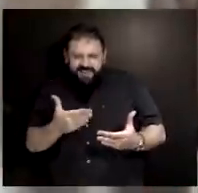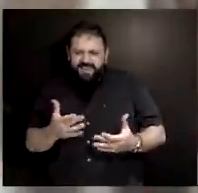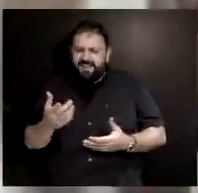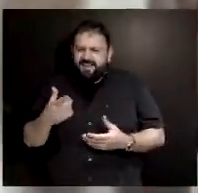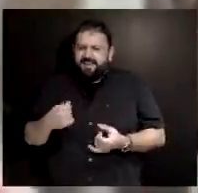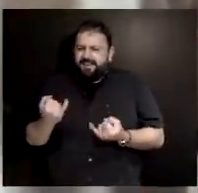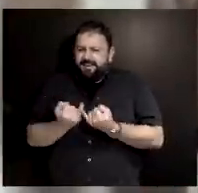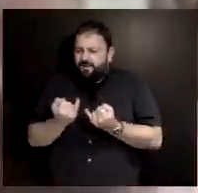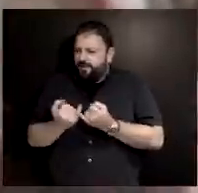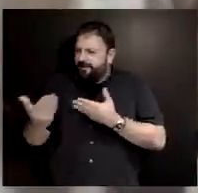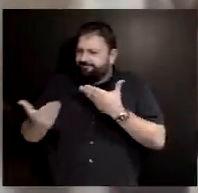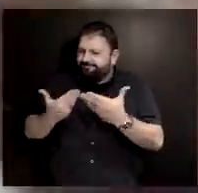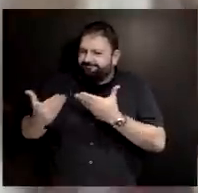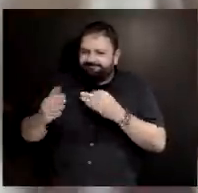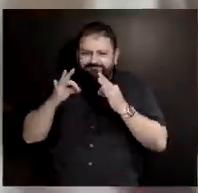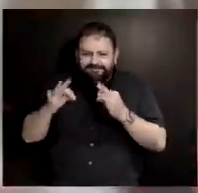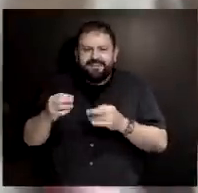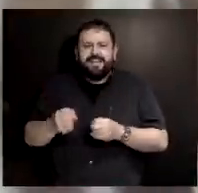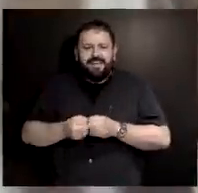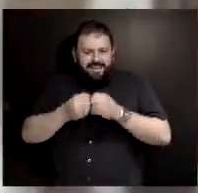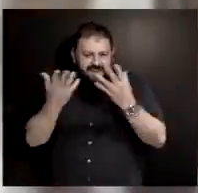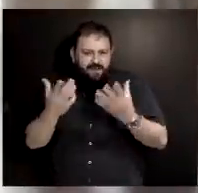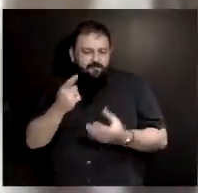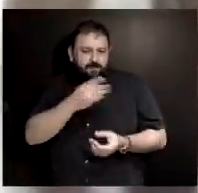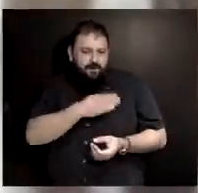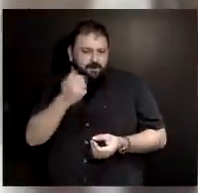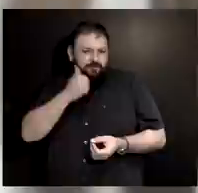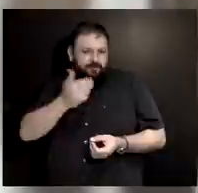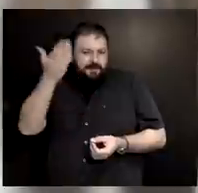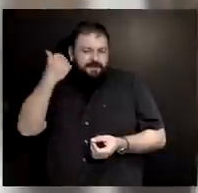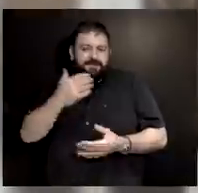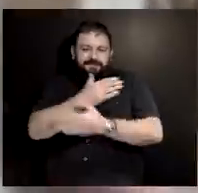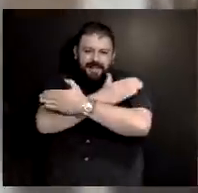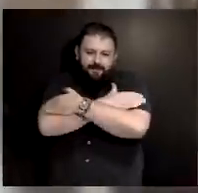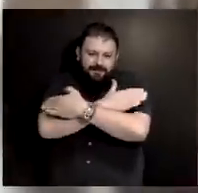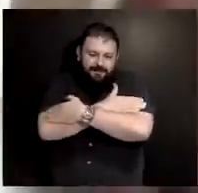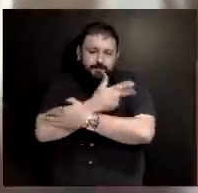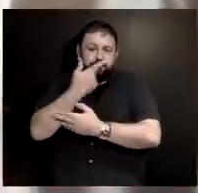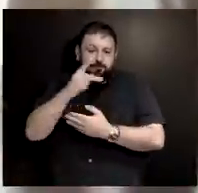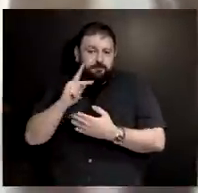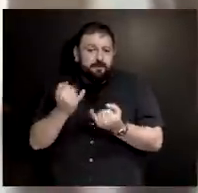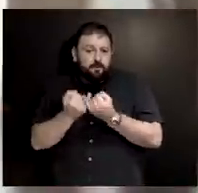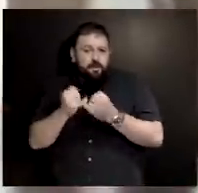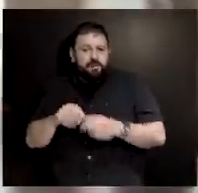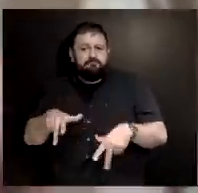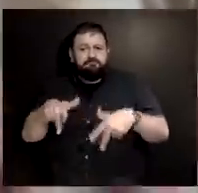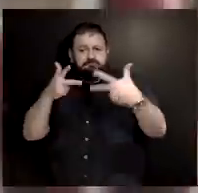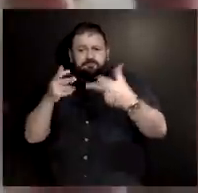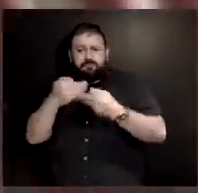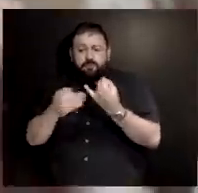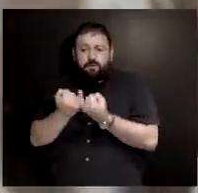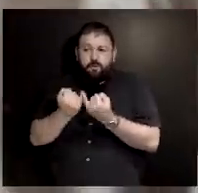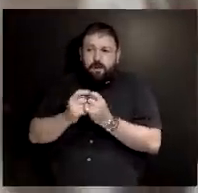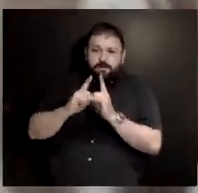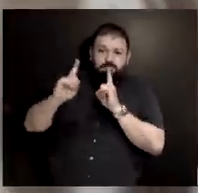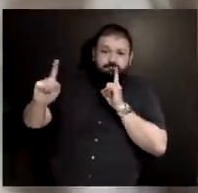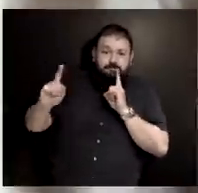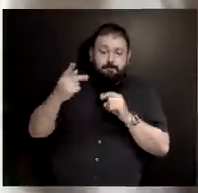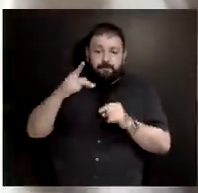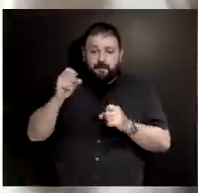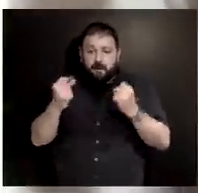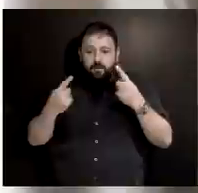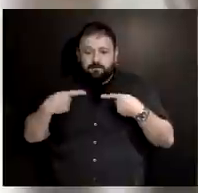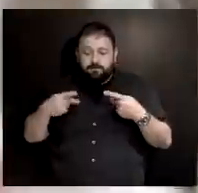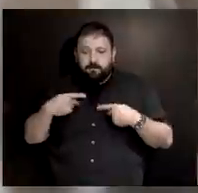otro conectados. Si estamos, pues qué bueno, nos abrazamos, y si no, bueno, y con tantita distancia los que estén preocupados